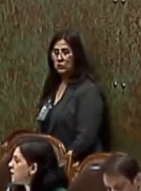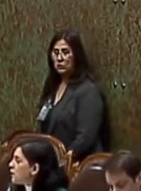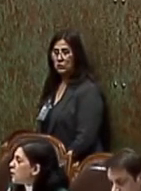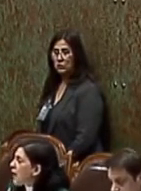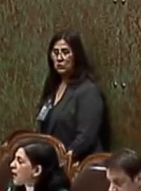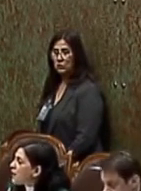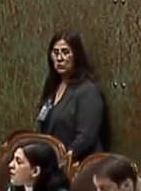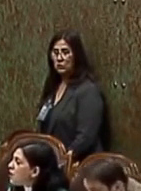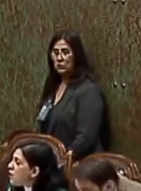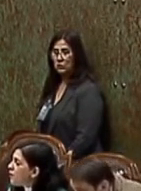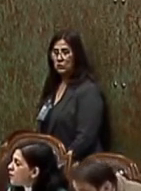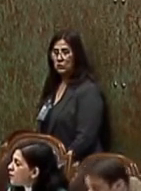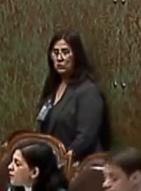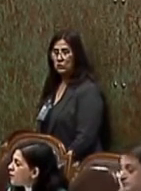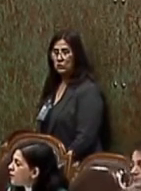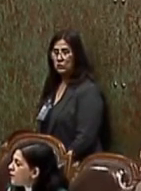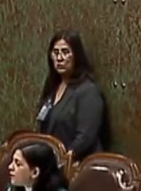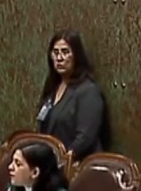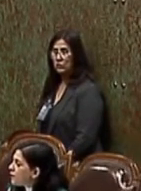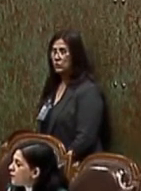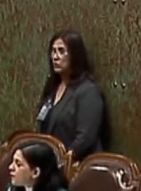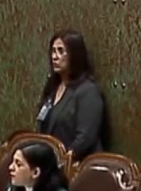Diputada Castillo. Diputada Castillo.